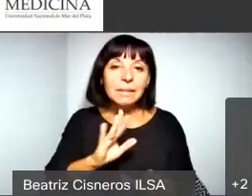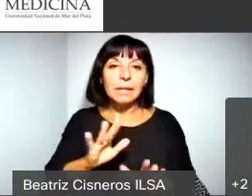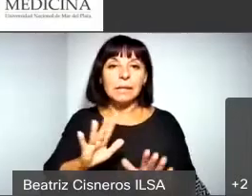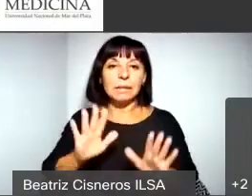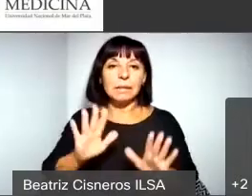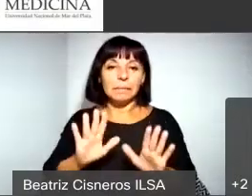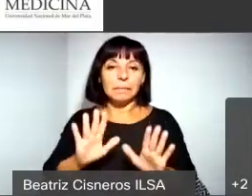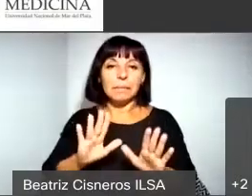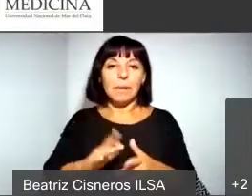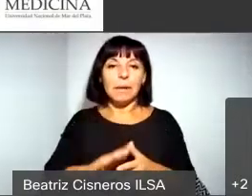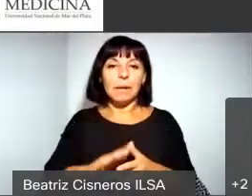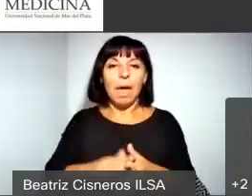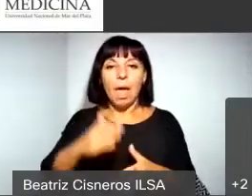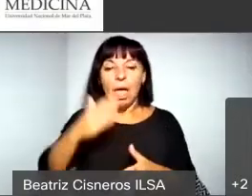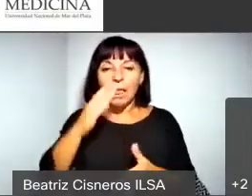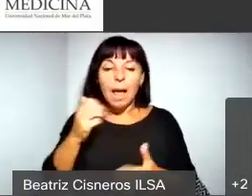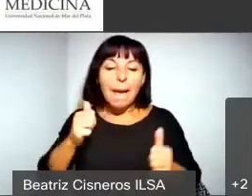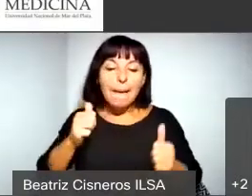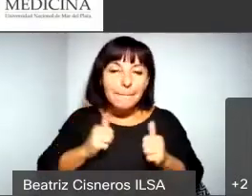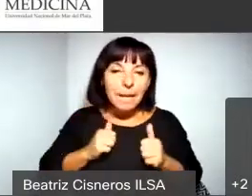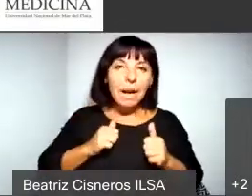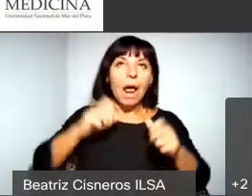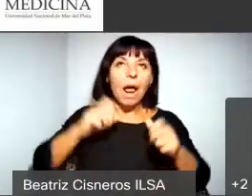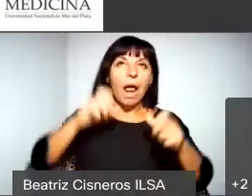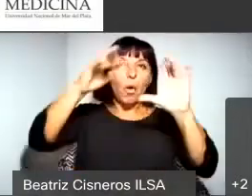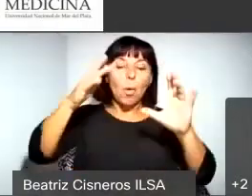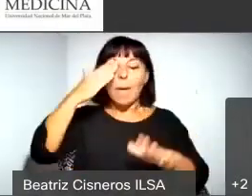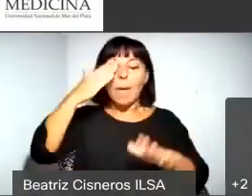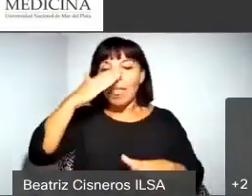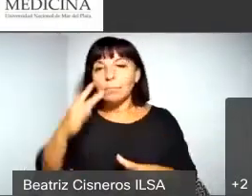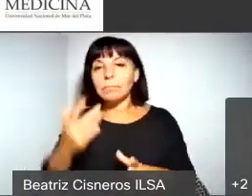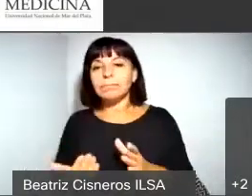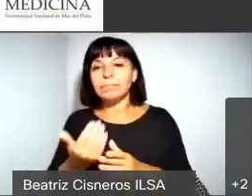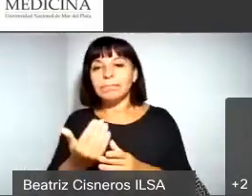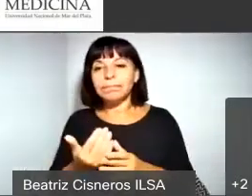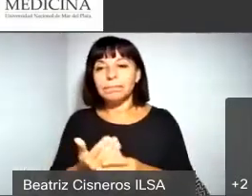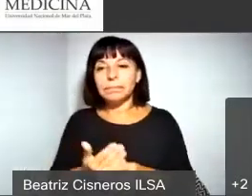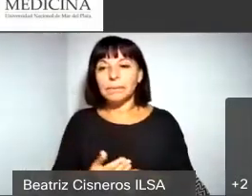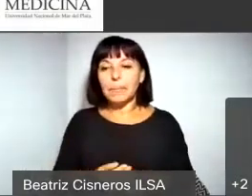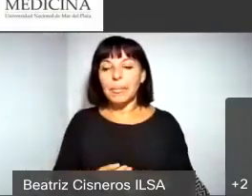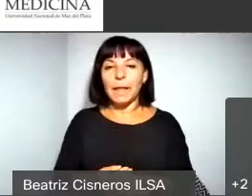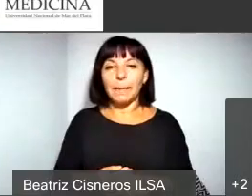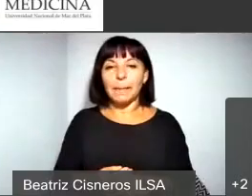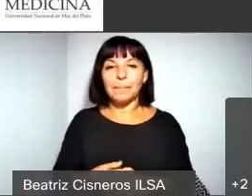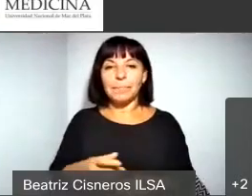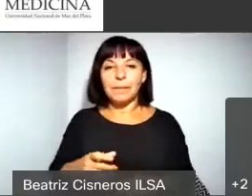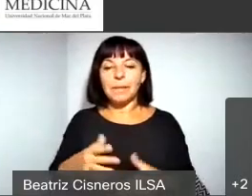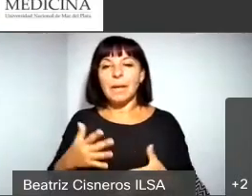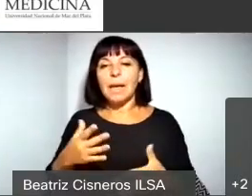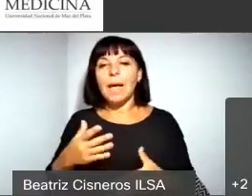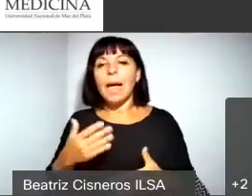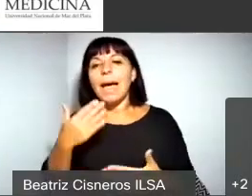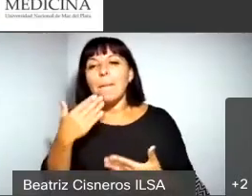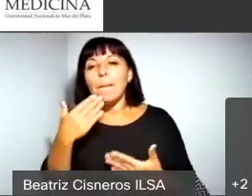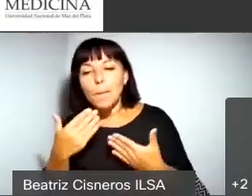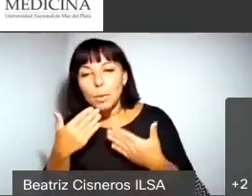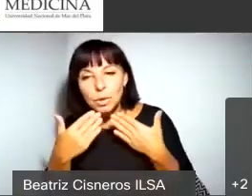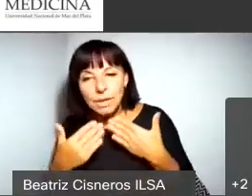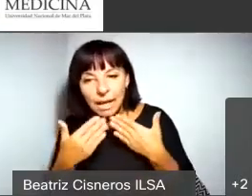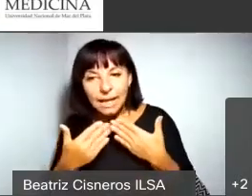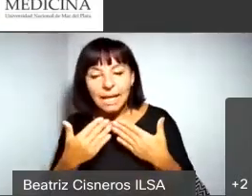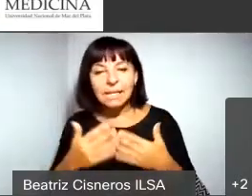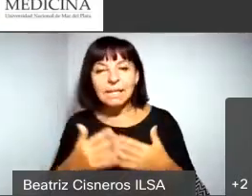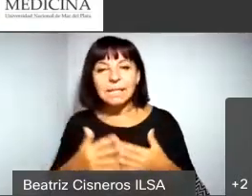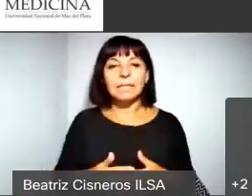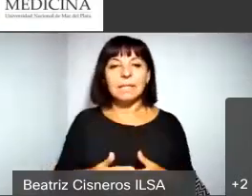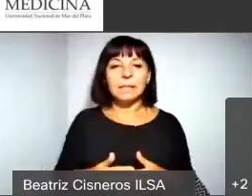la nube y después se sube, ¿no? Ahí me están poniendo excelente Eh, exposición, muchas gracias chicos, gracias. sí.